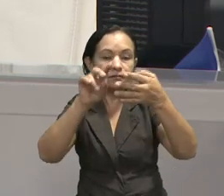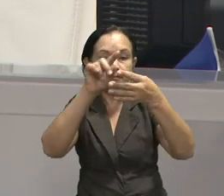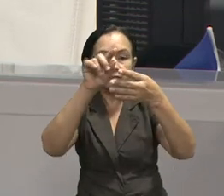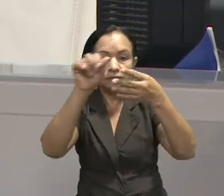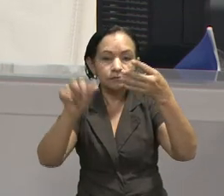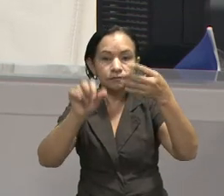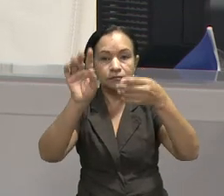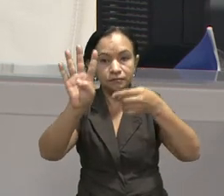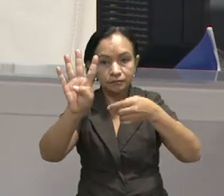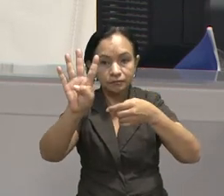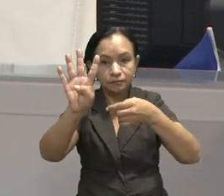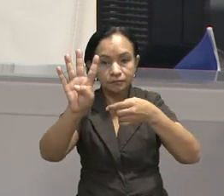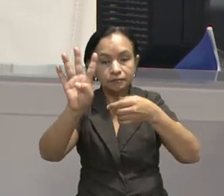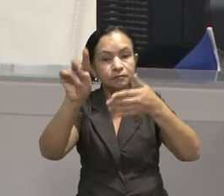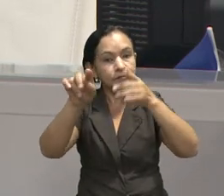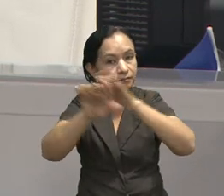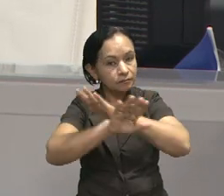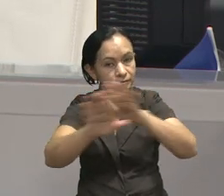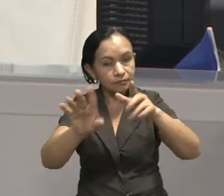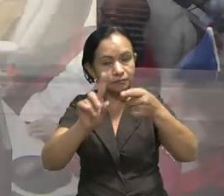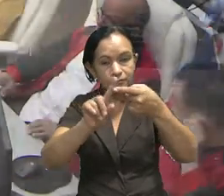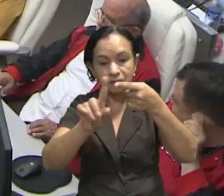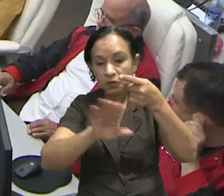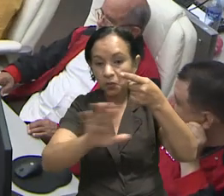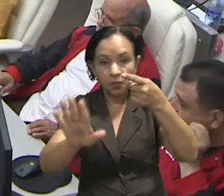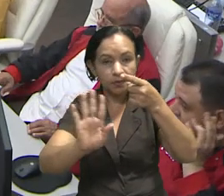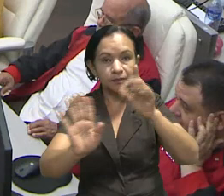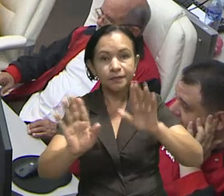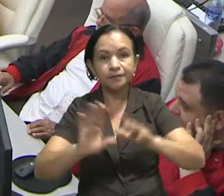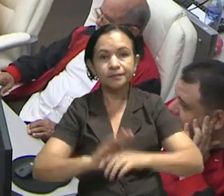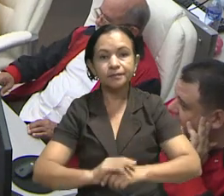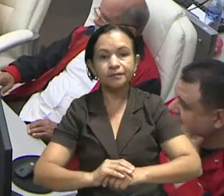artículo cuarto y último.